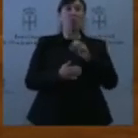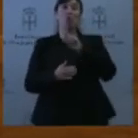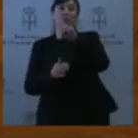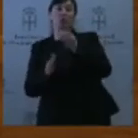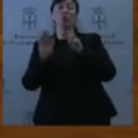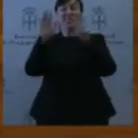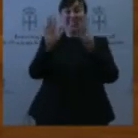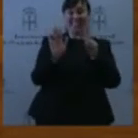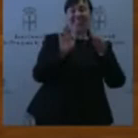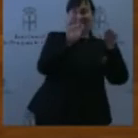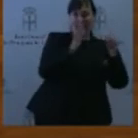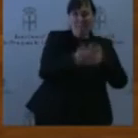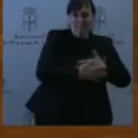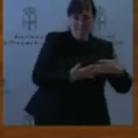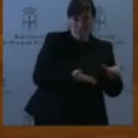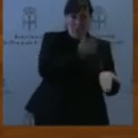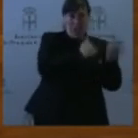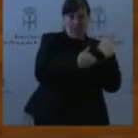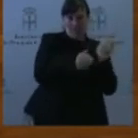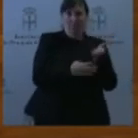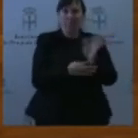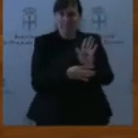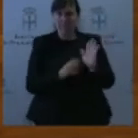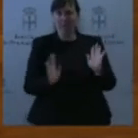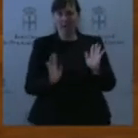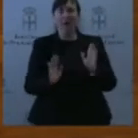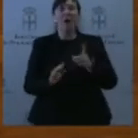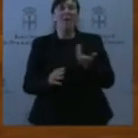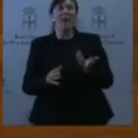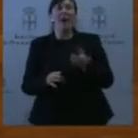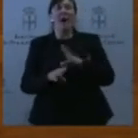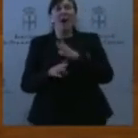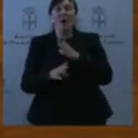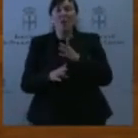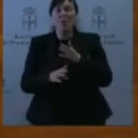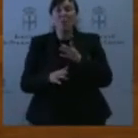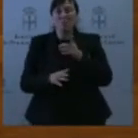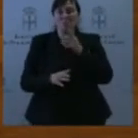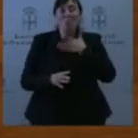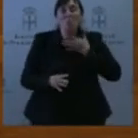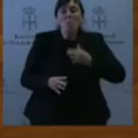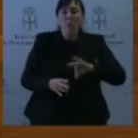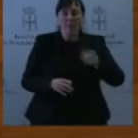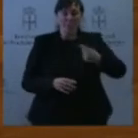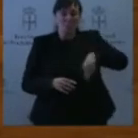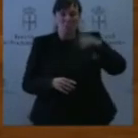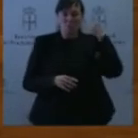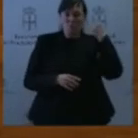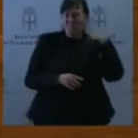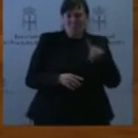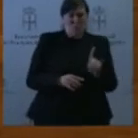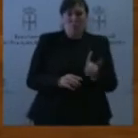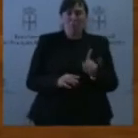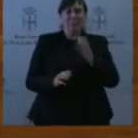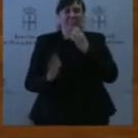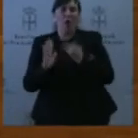de viabilidad? ¿Cómo puede ser que ni siquiera sepamos si tiene proyectos o qué otras medidas, además del ERE, pretenden poner